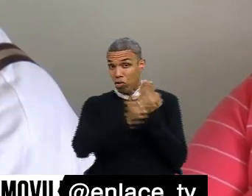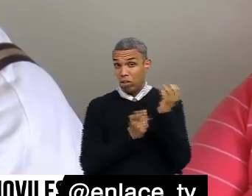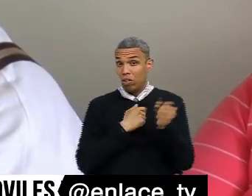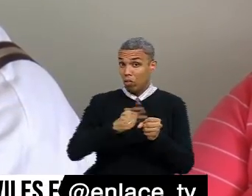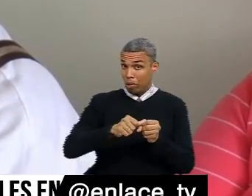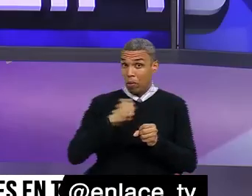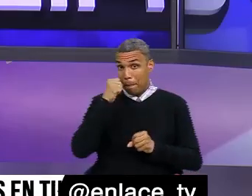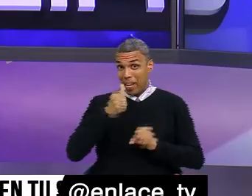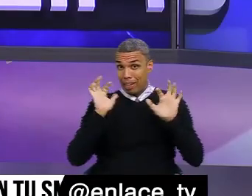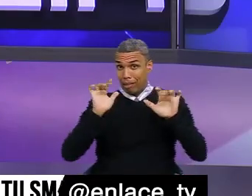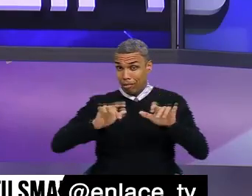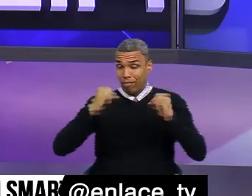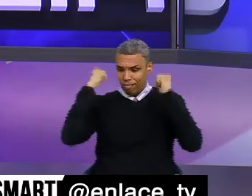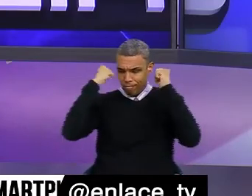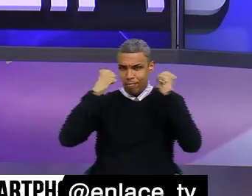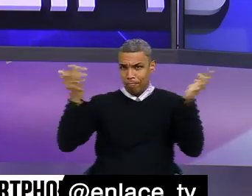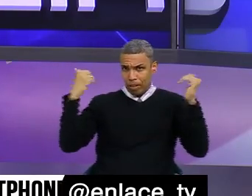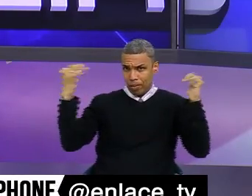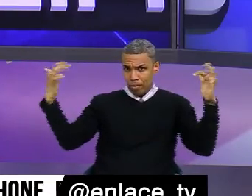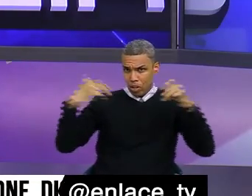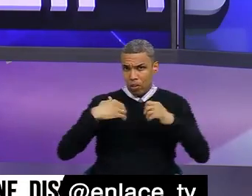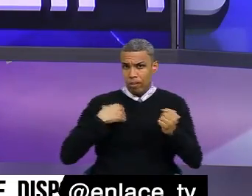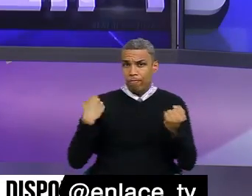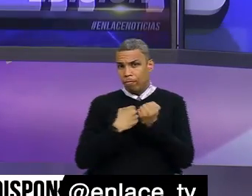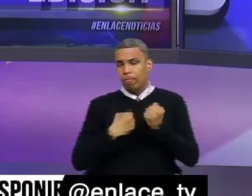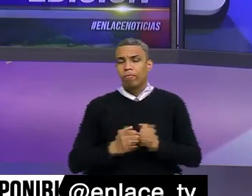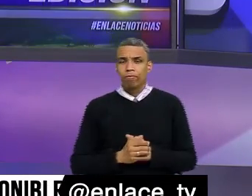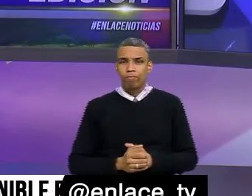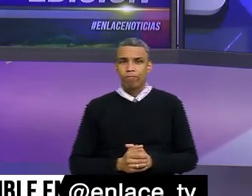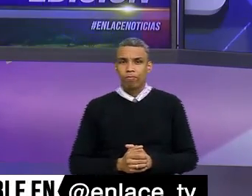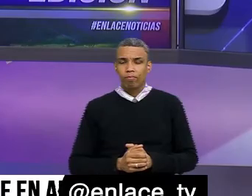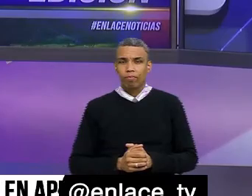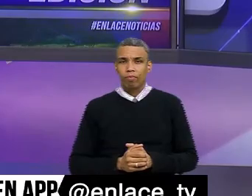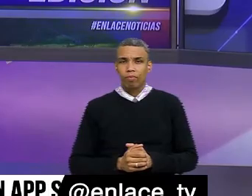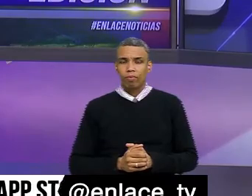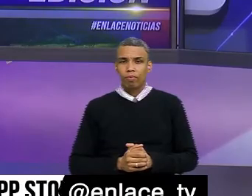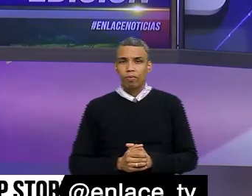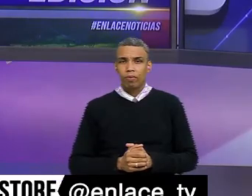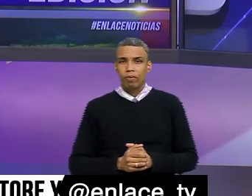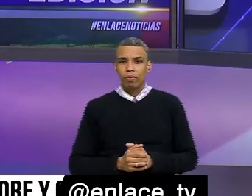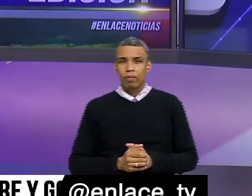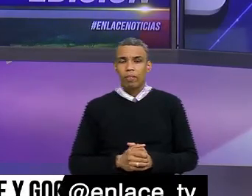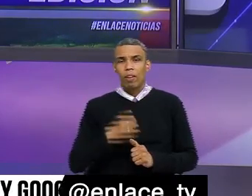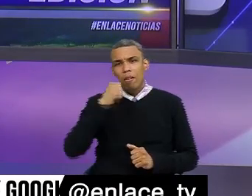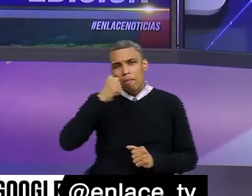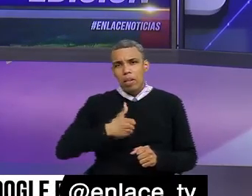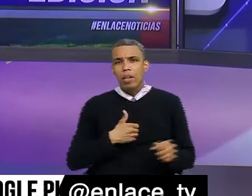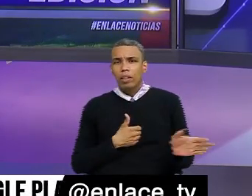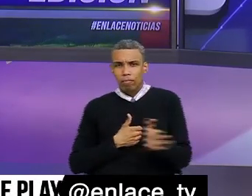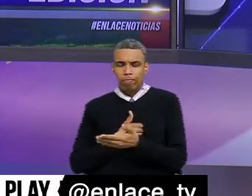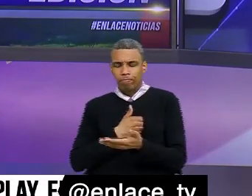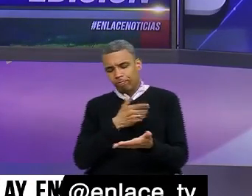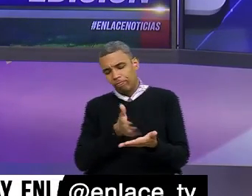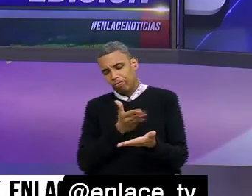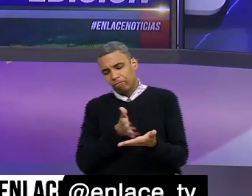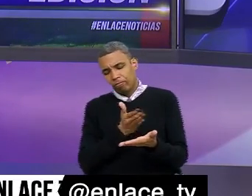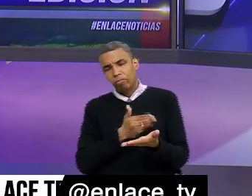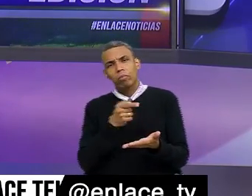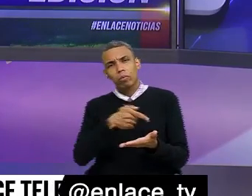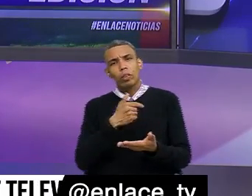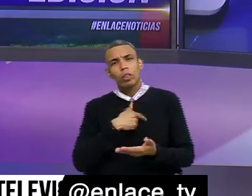jornada. Para mañana está previsto el lanzamiento de la segunda edición de la revista Conocer del Centro de Estudios